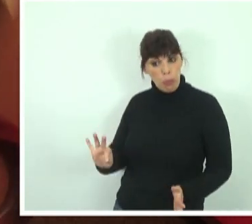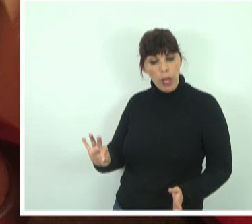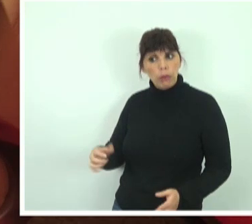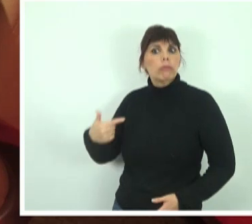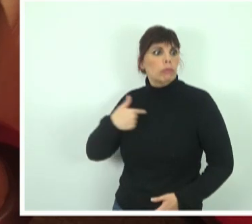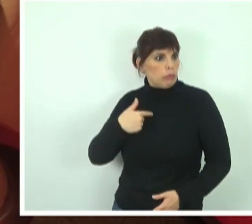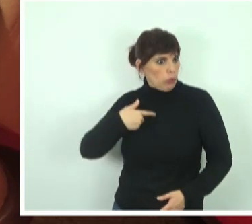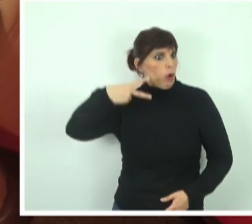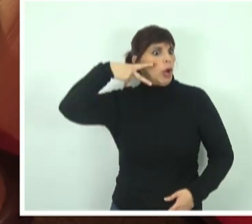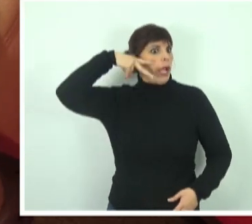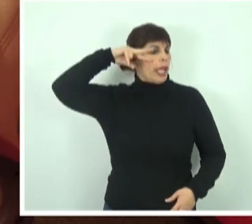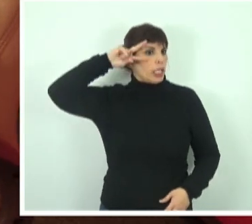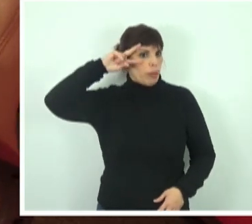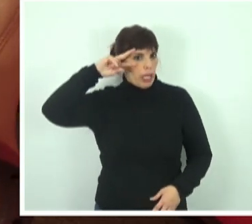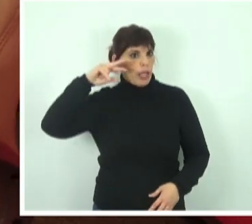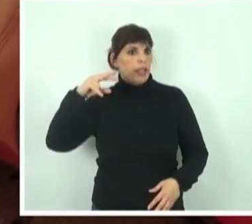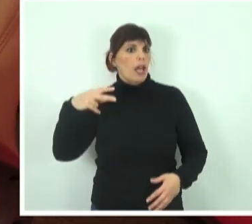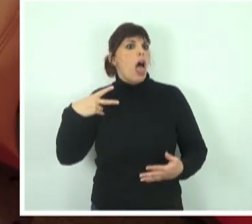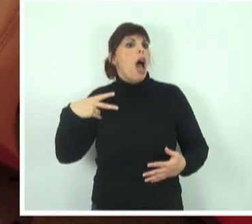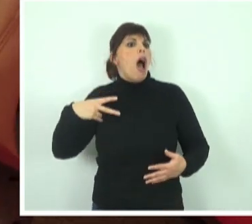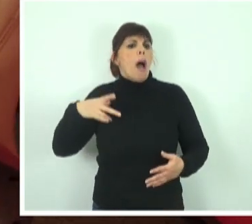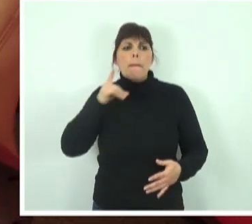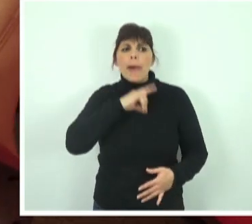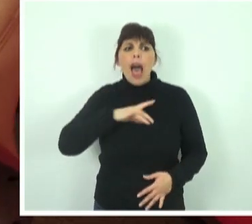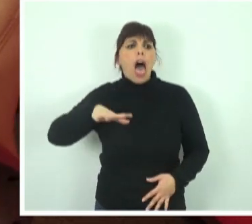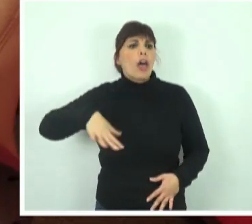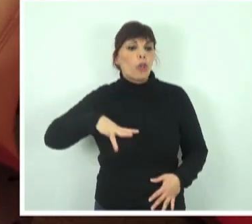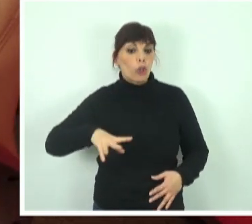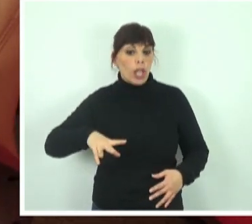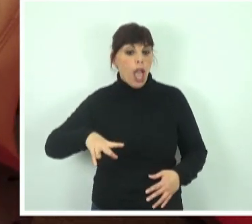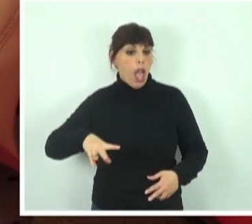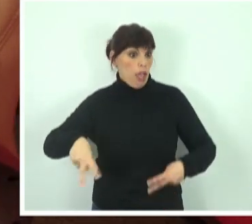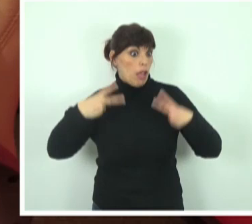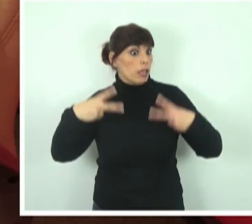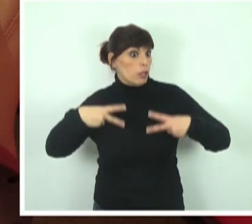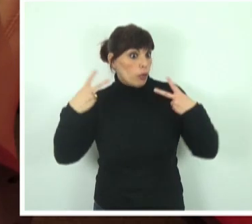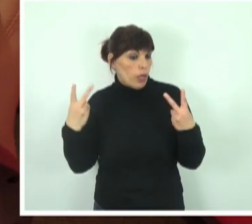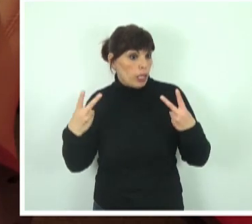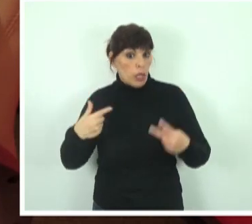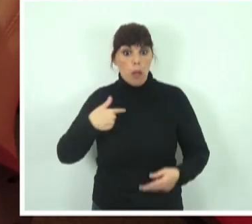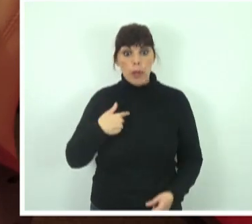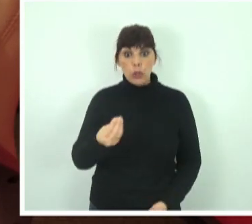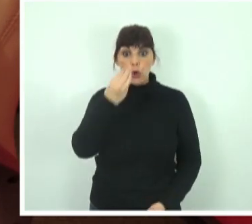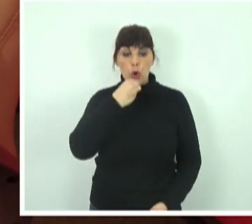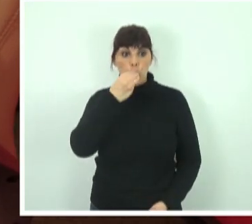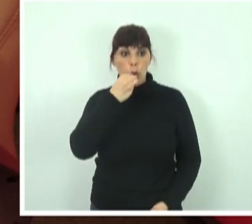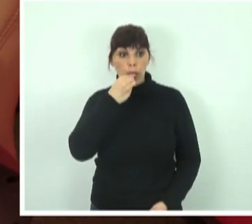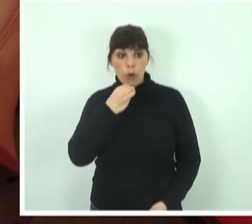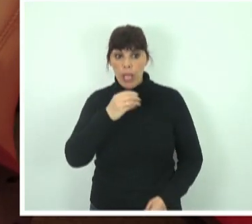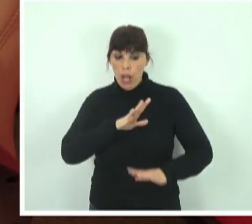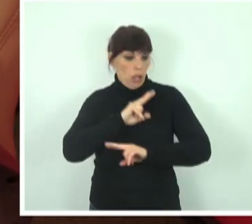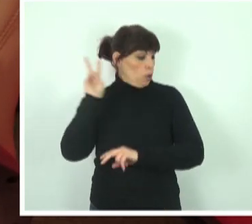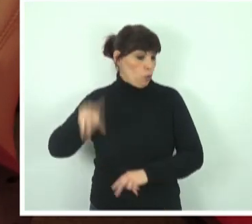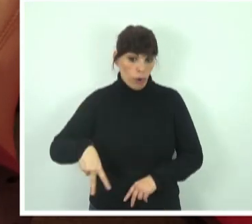tenido mala experiencia en restaurantes y no significa que he dejado de comer. Por eso,